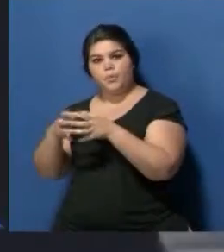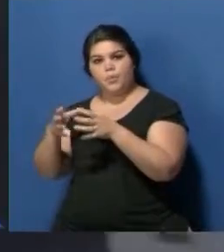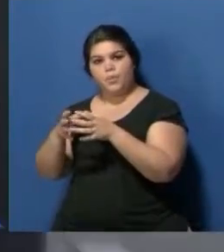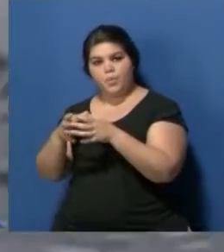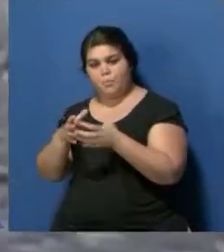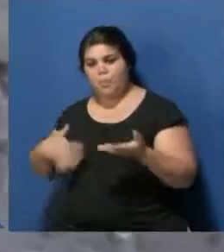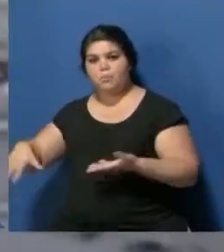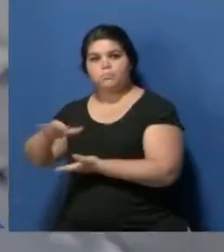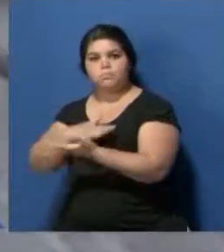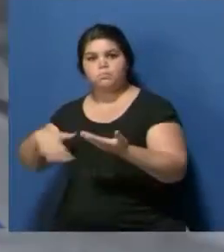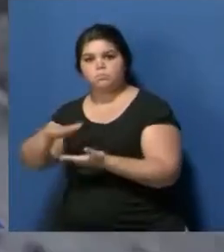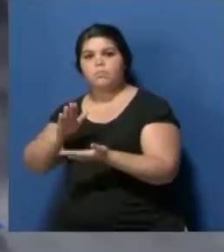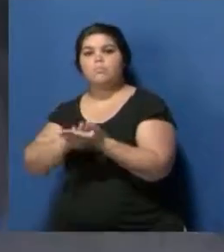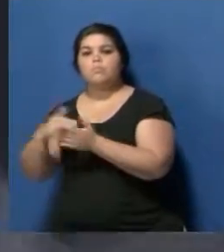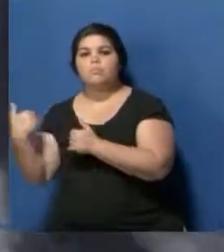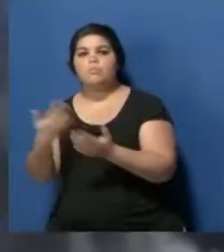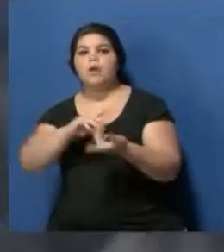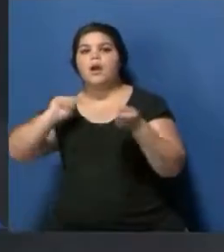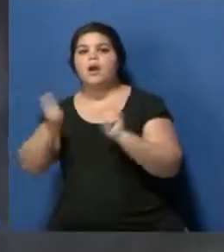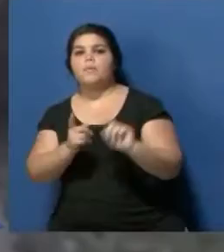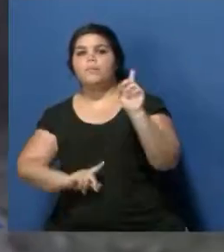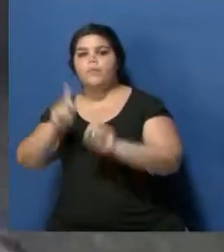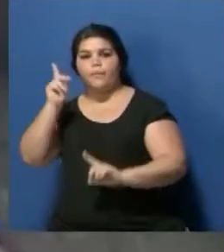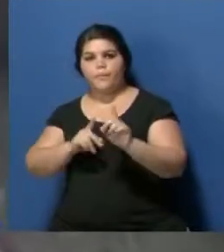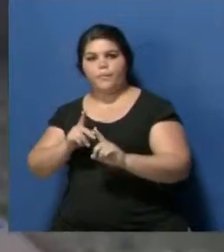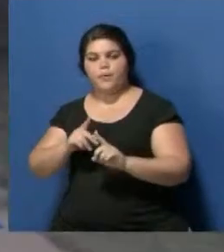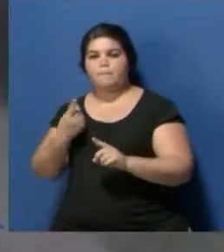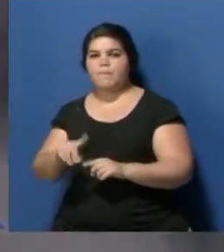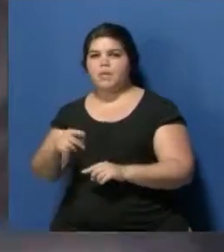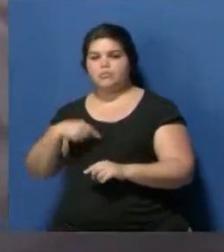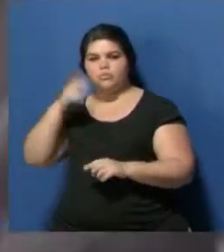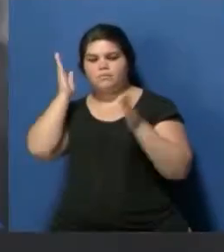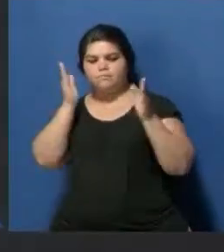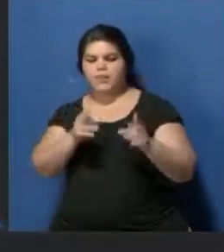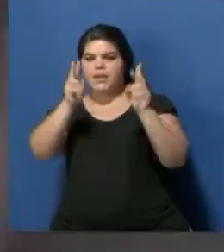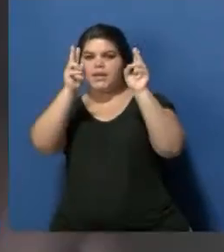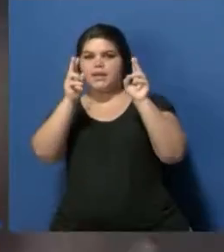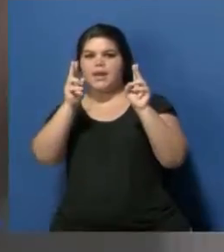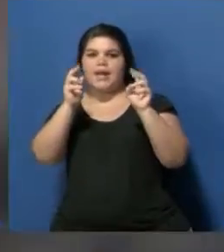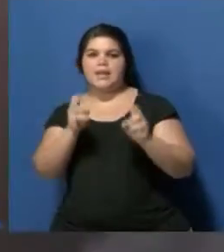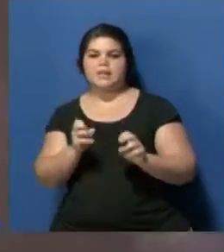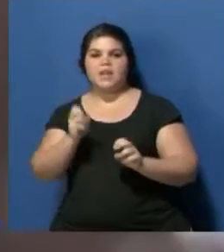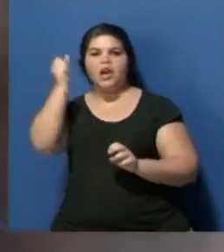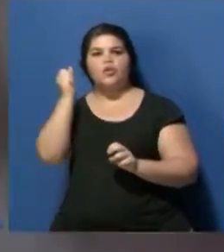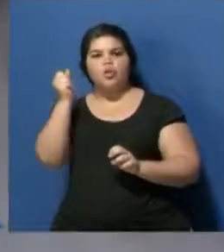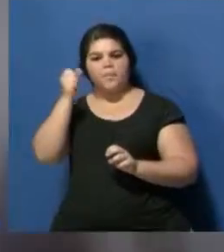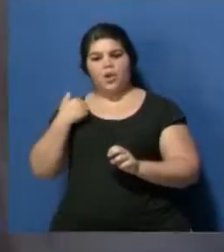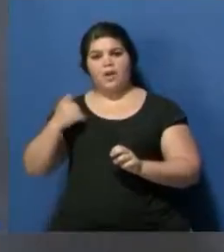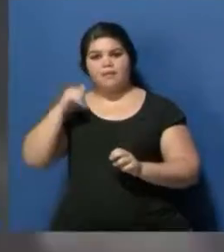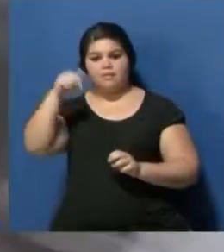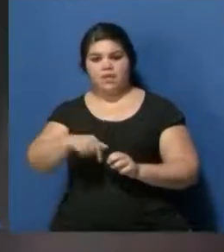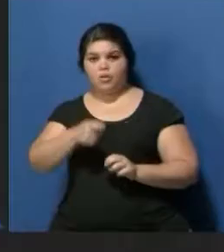estos cambios. Sin embargo, si uno mira la estructura económica argentina, esta se mantuvo. Voy a dar un solo ejemplo para que se